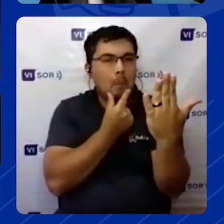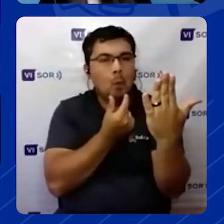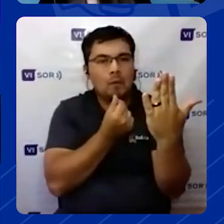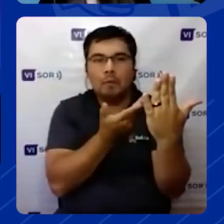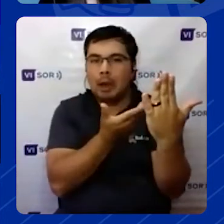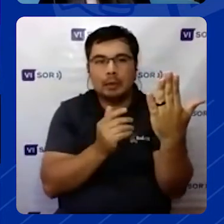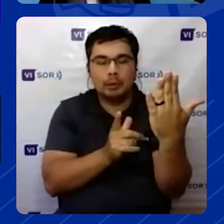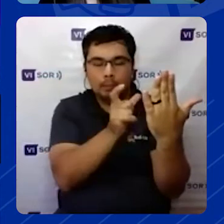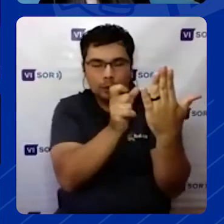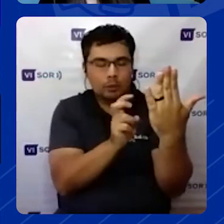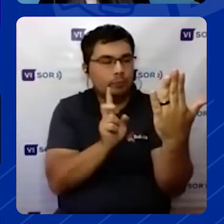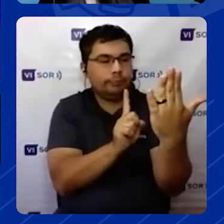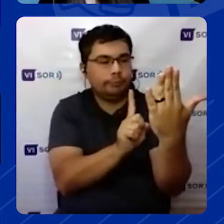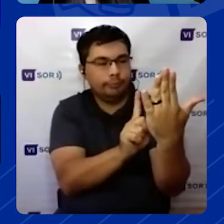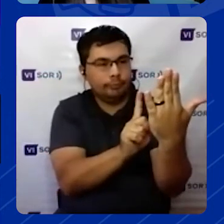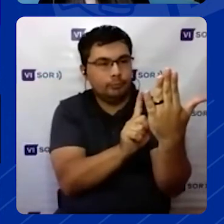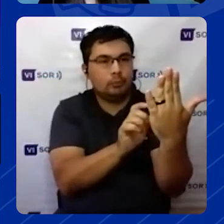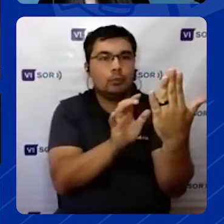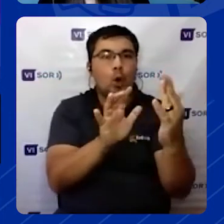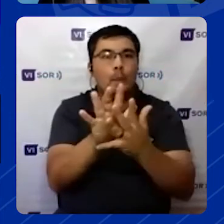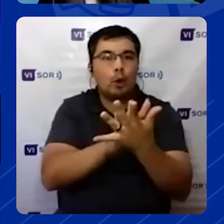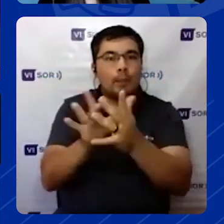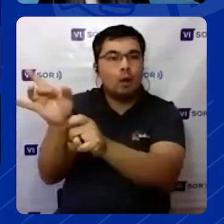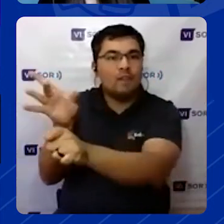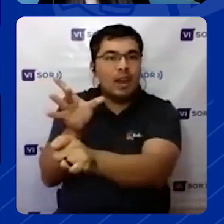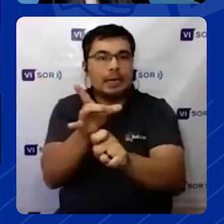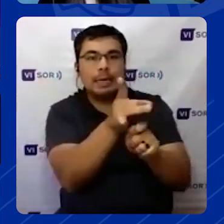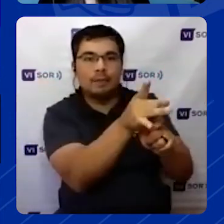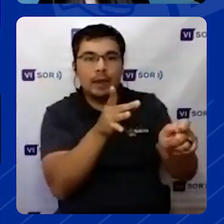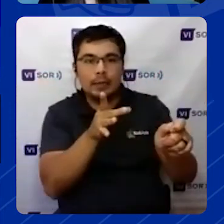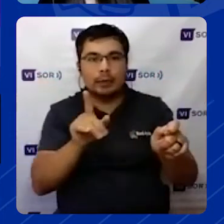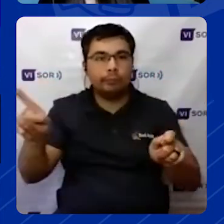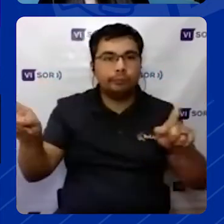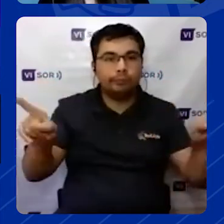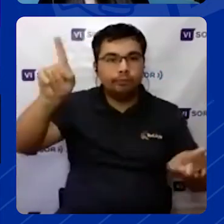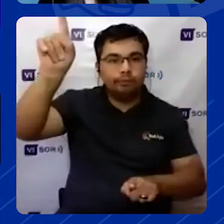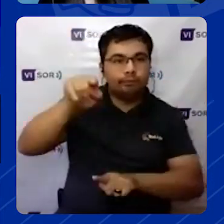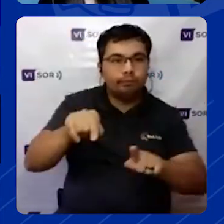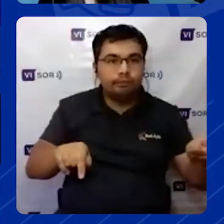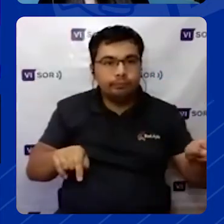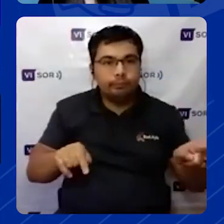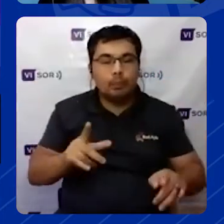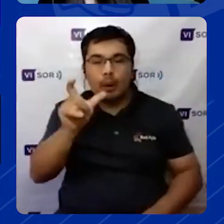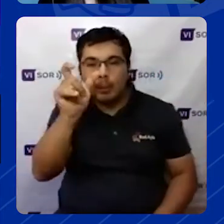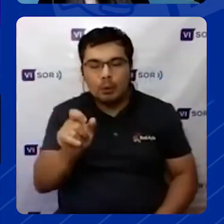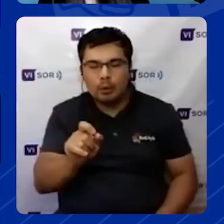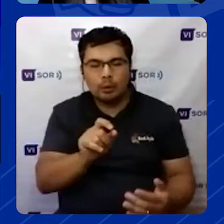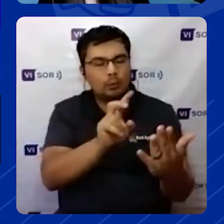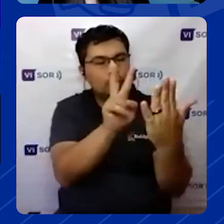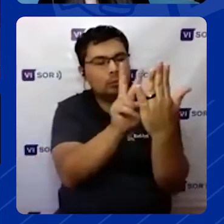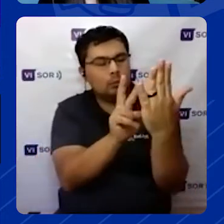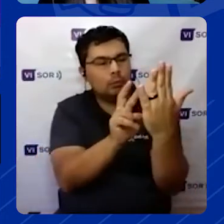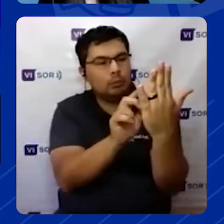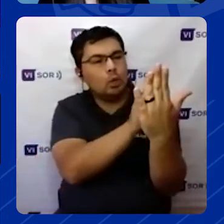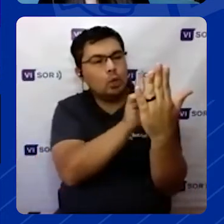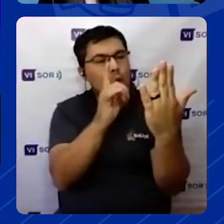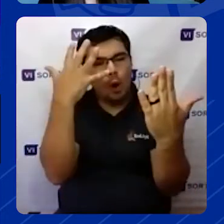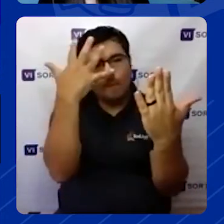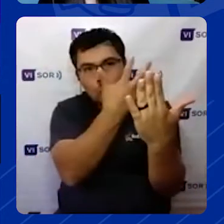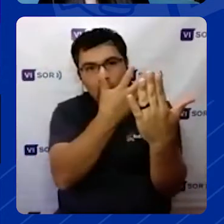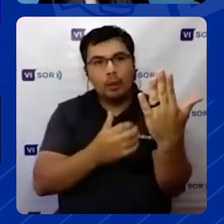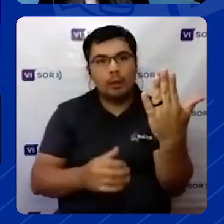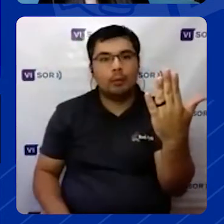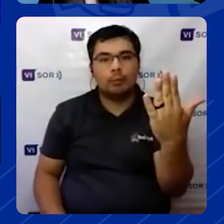la posición de las flechas, indicar adecuadamente cómo es la posición para no confundir, generar espacios que te orienten, que